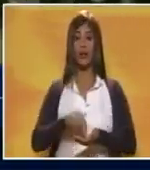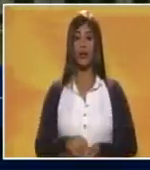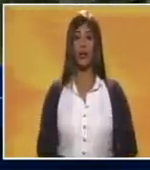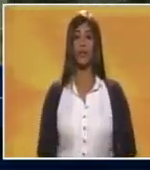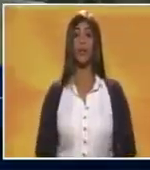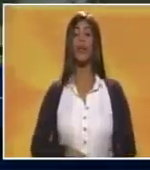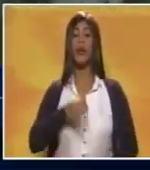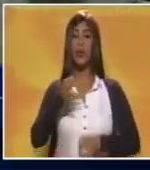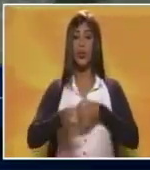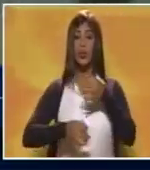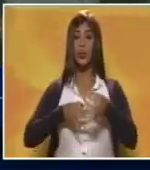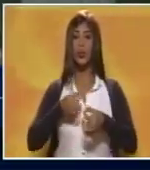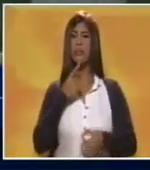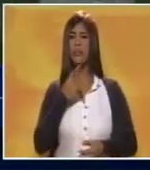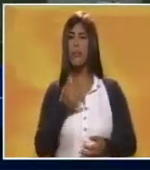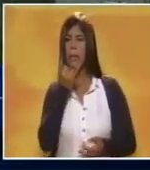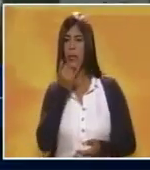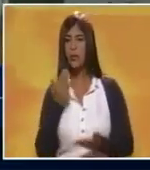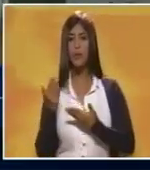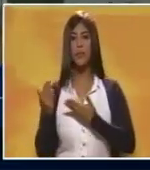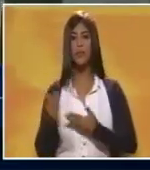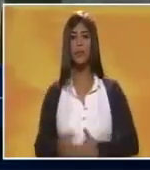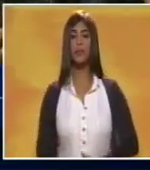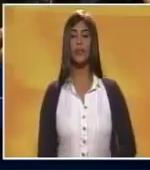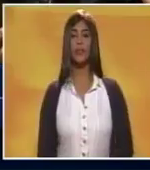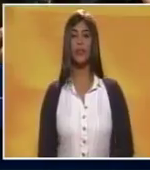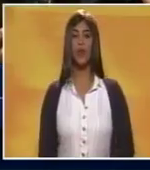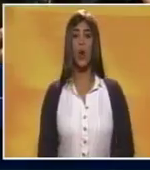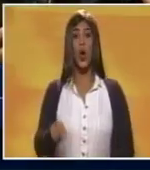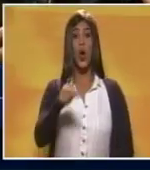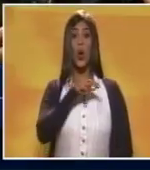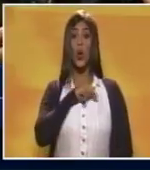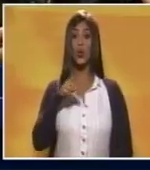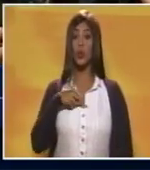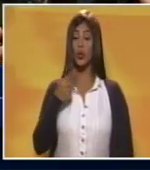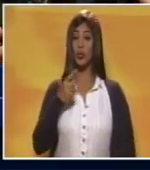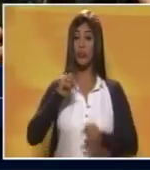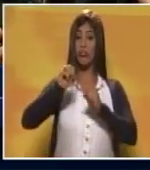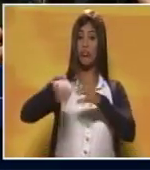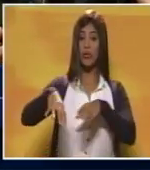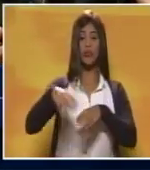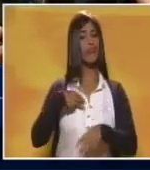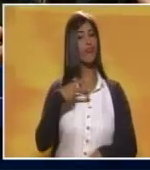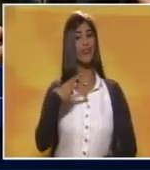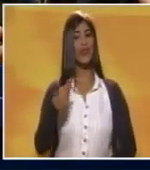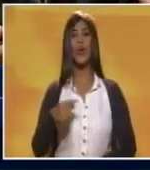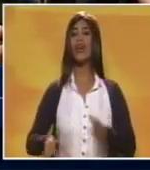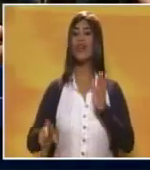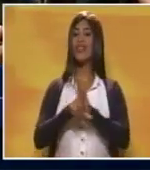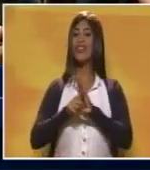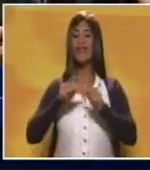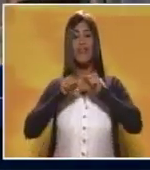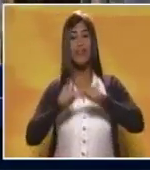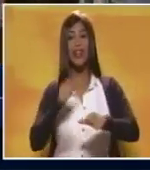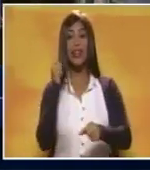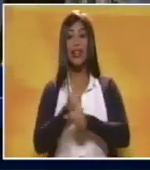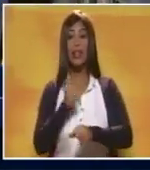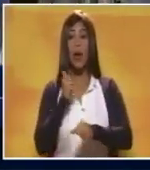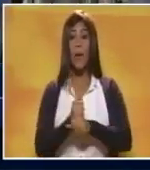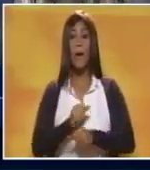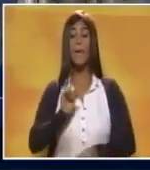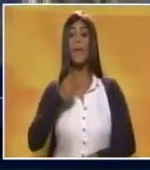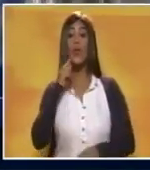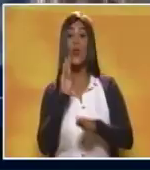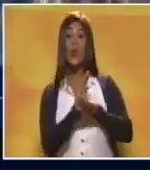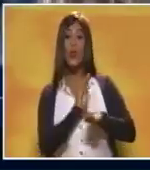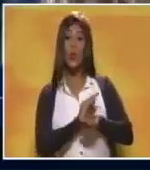A continuación, parte de lo que dijeron los parlamentarios. Nosotros no vamos a dejar de legislar, no vamos a dejar de